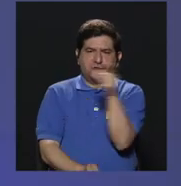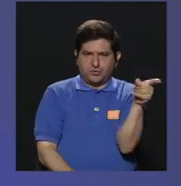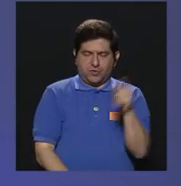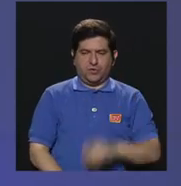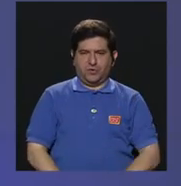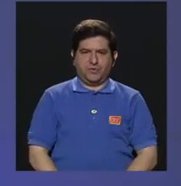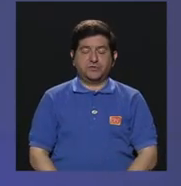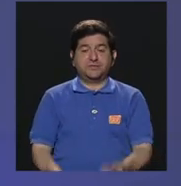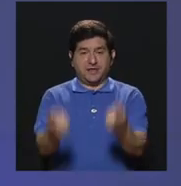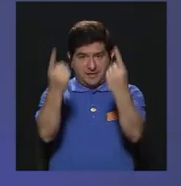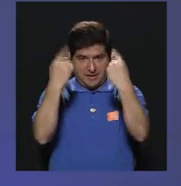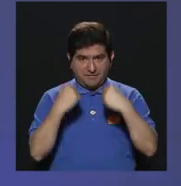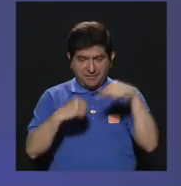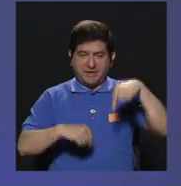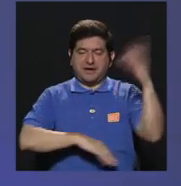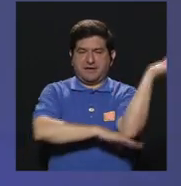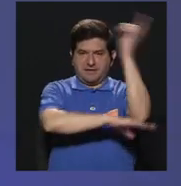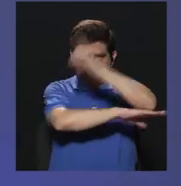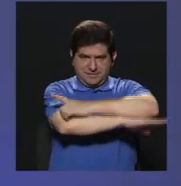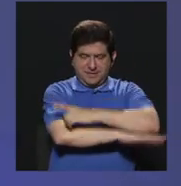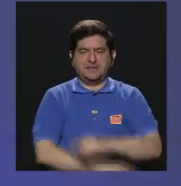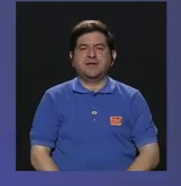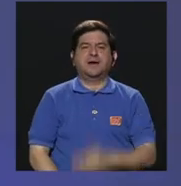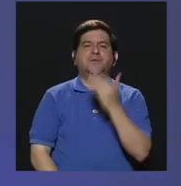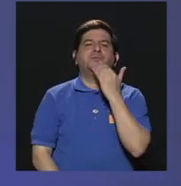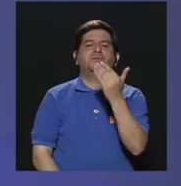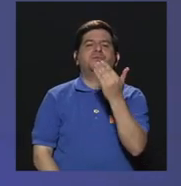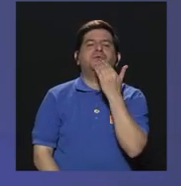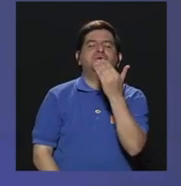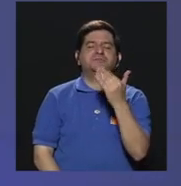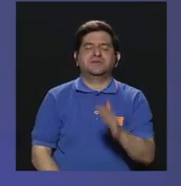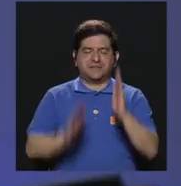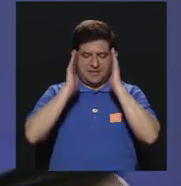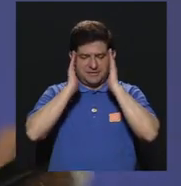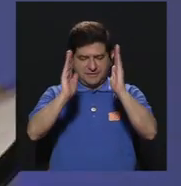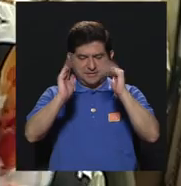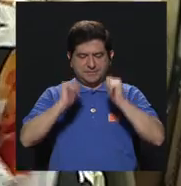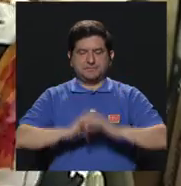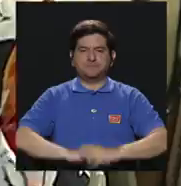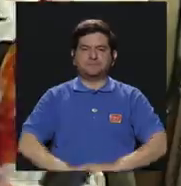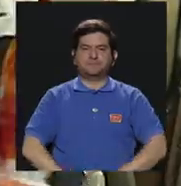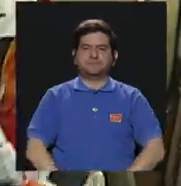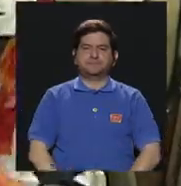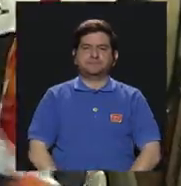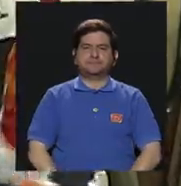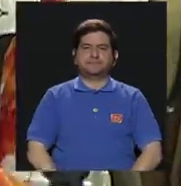ustedes la presencia en el día de hoy y muchas gracias por su atención.